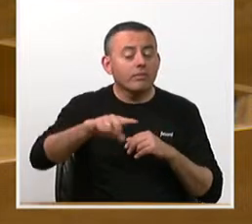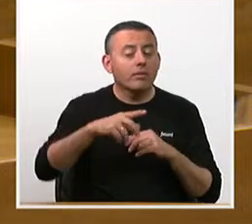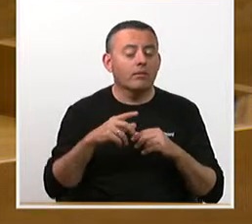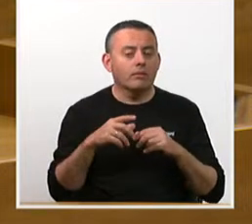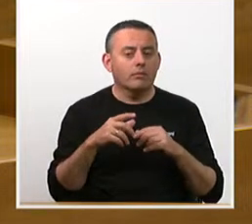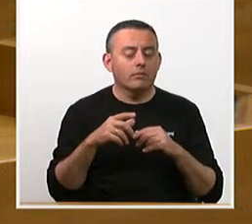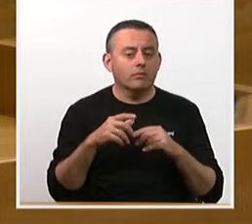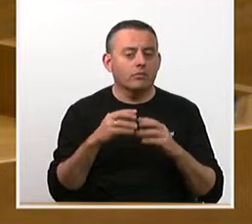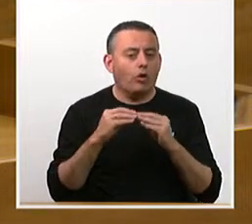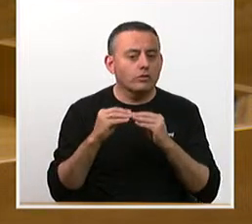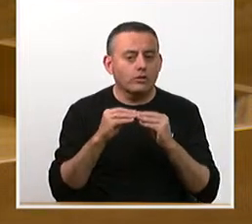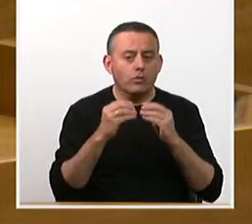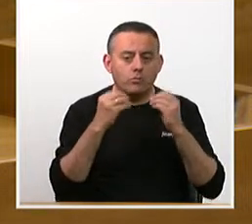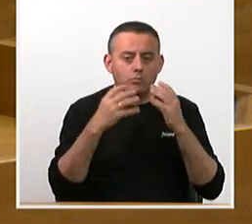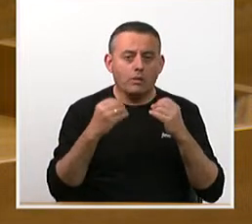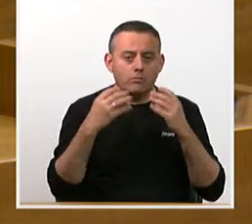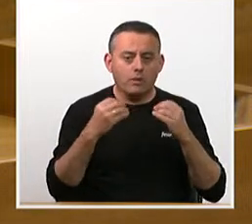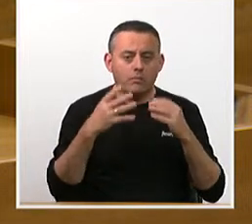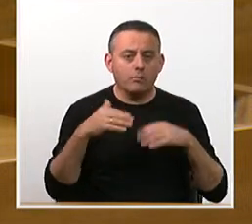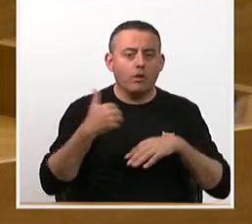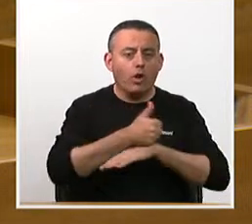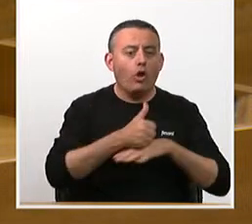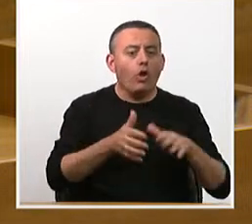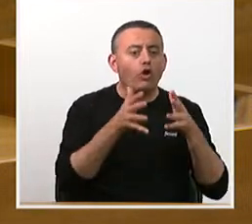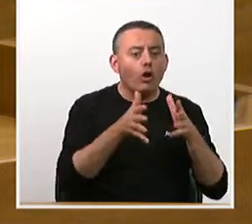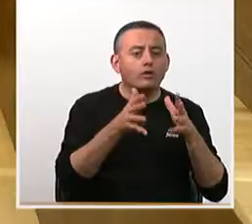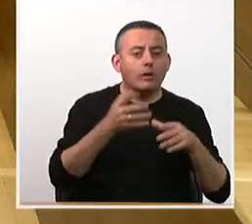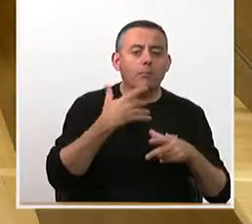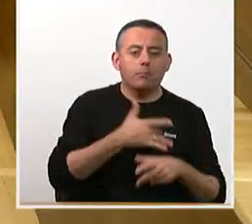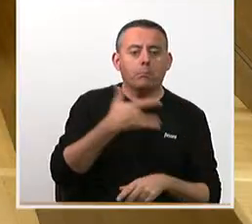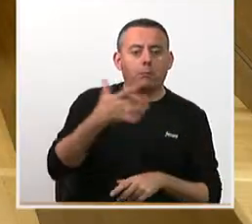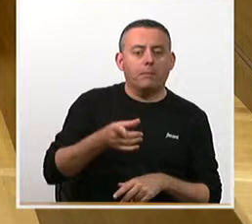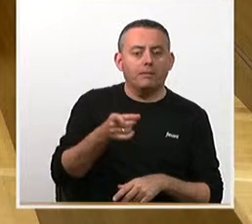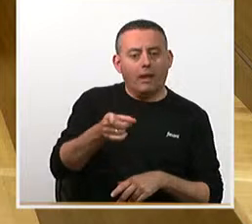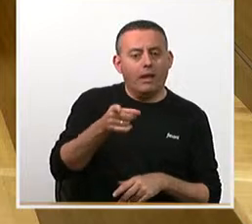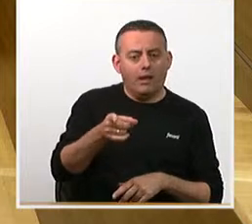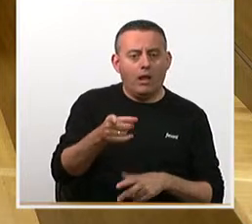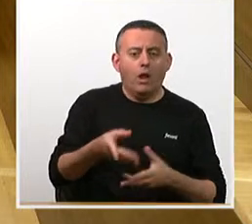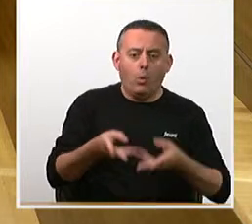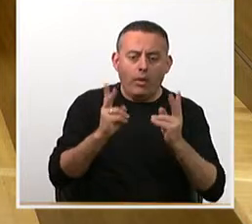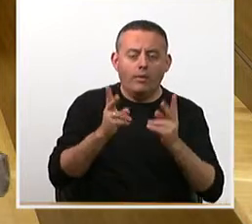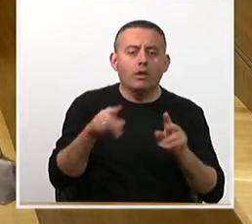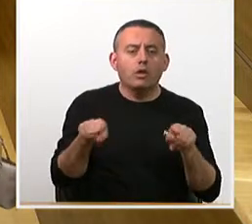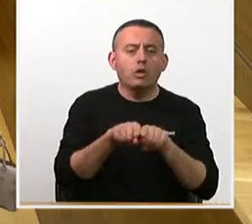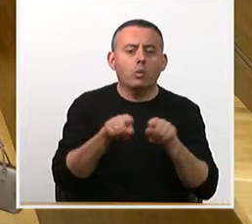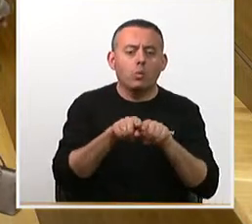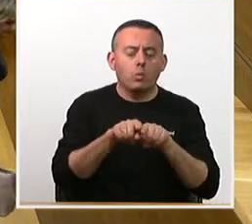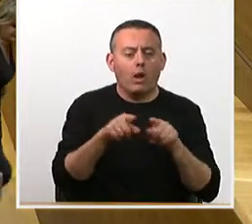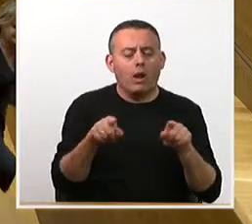yular delit y un per